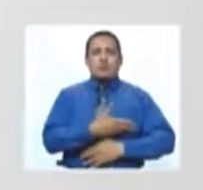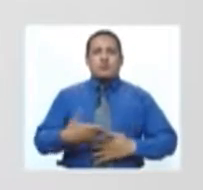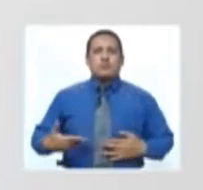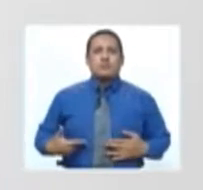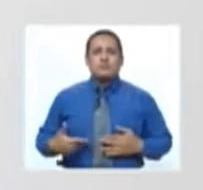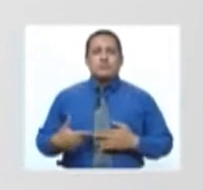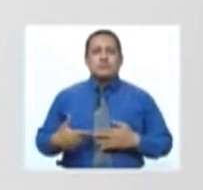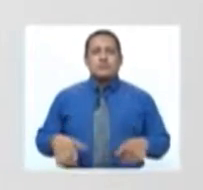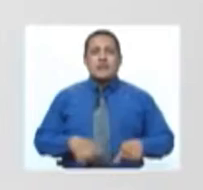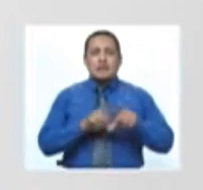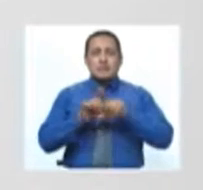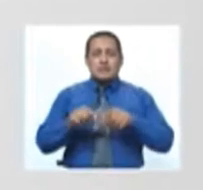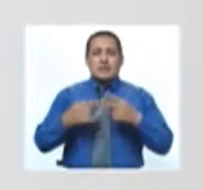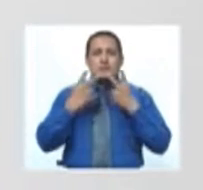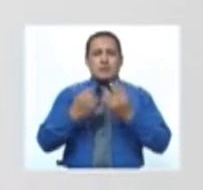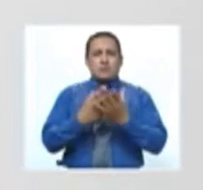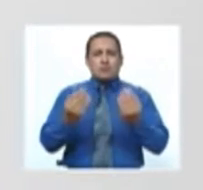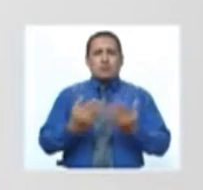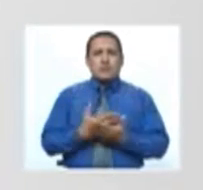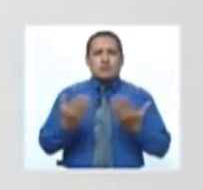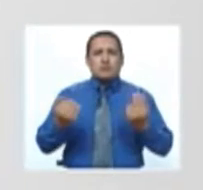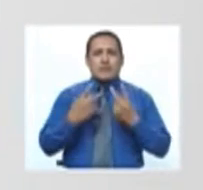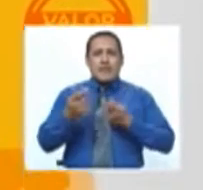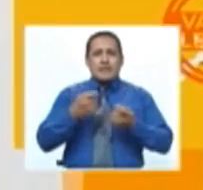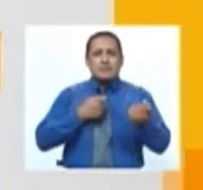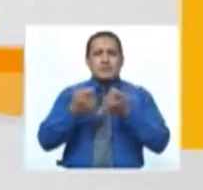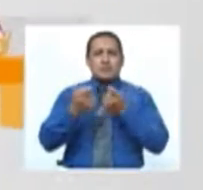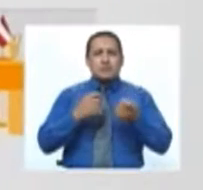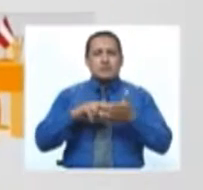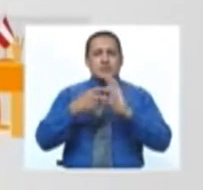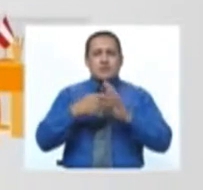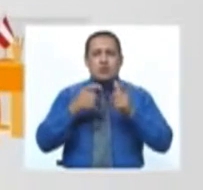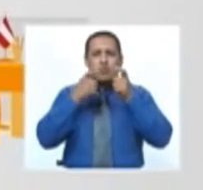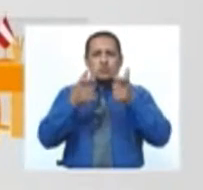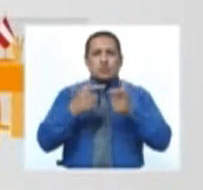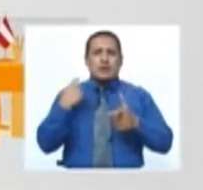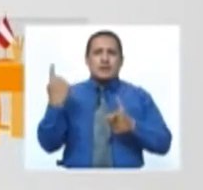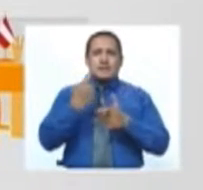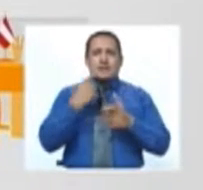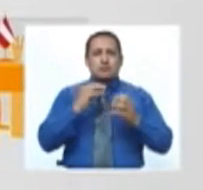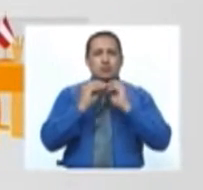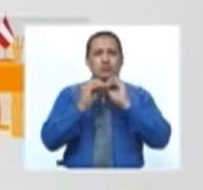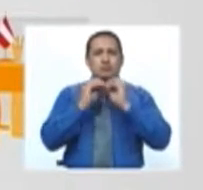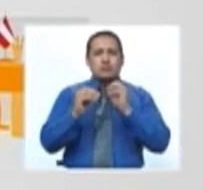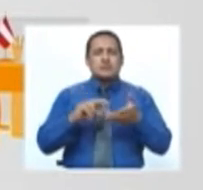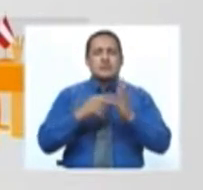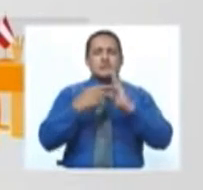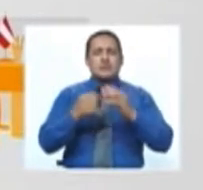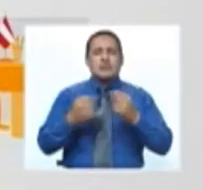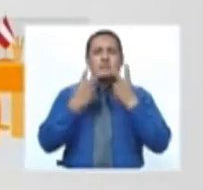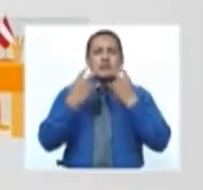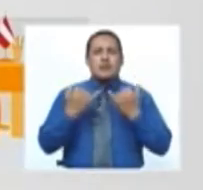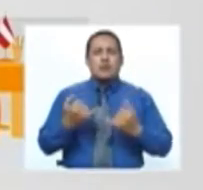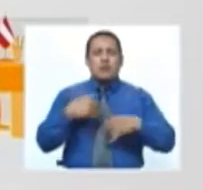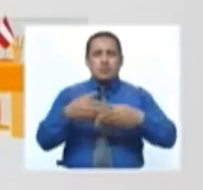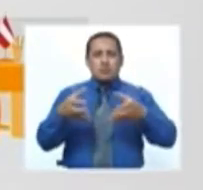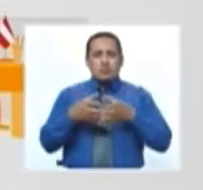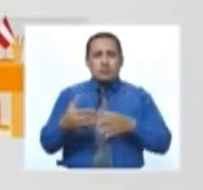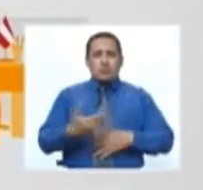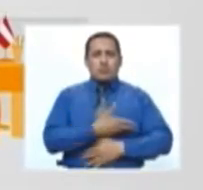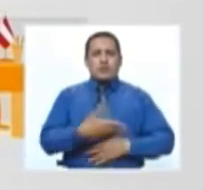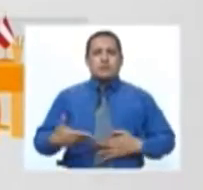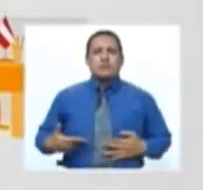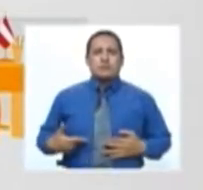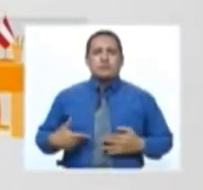Estado. De hecho, en muchos casos, la administración, conservación y mantenimiento puede corresponder a una entidad